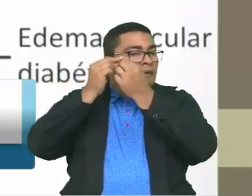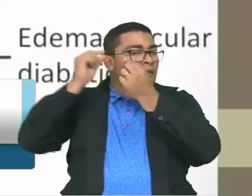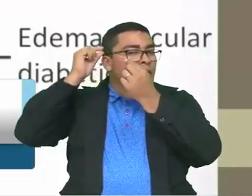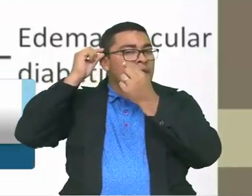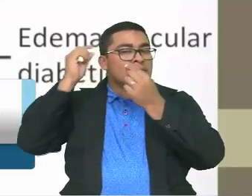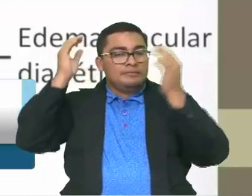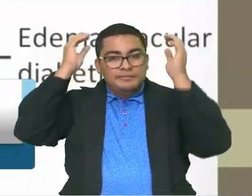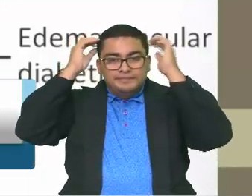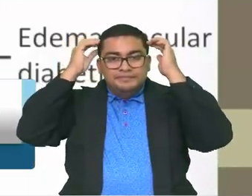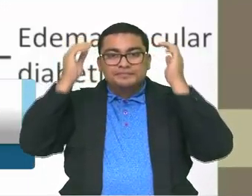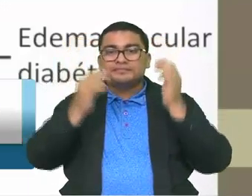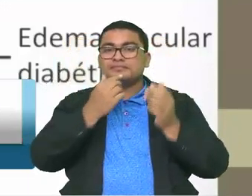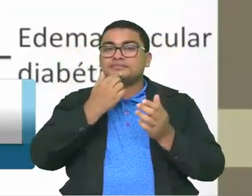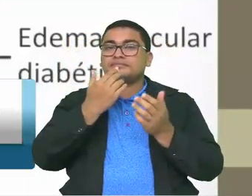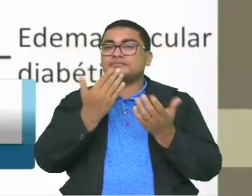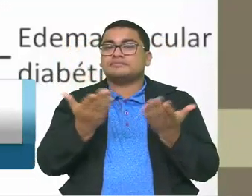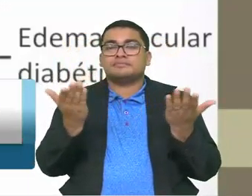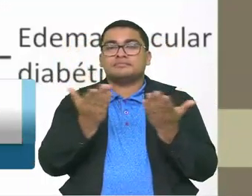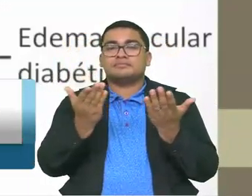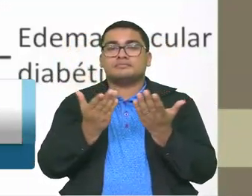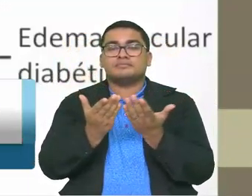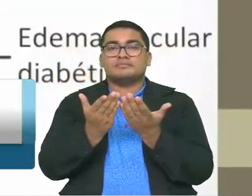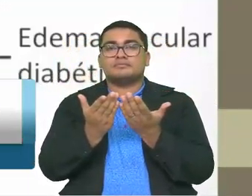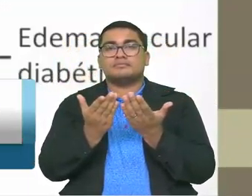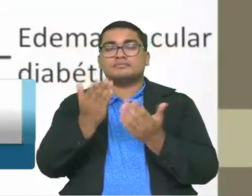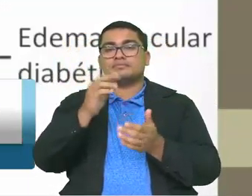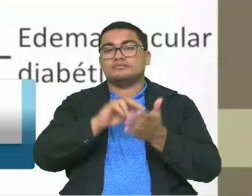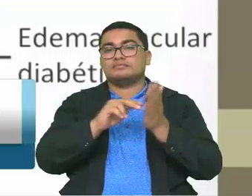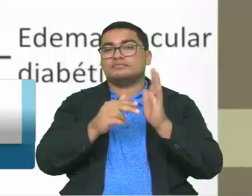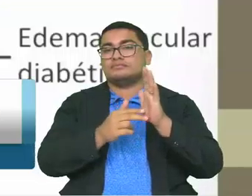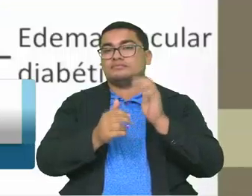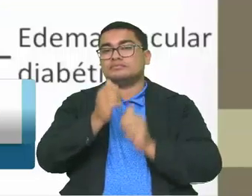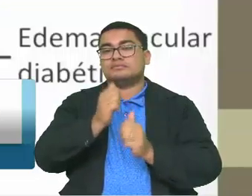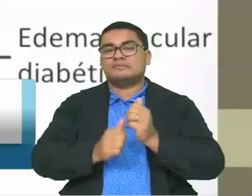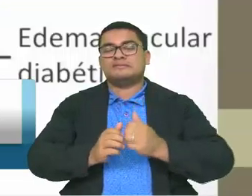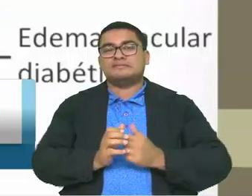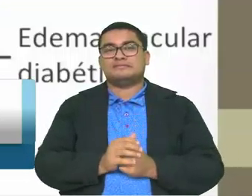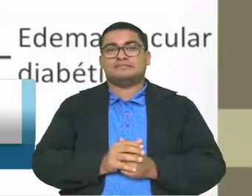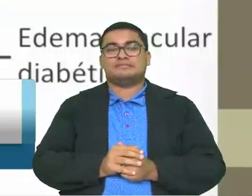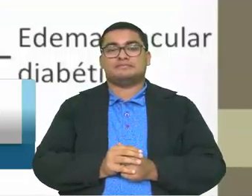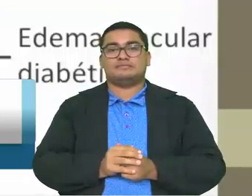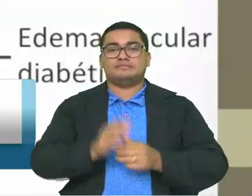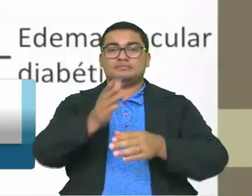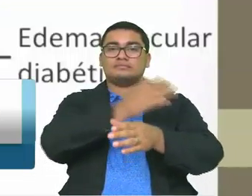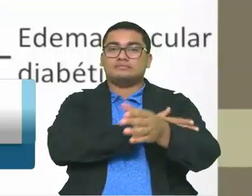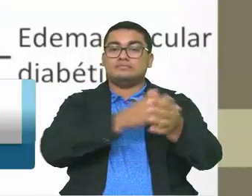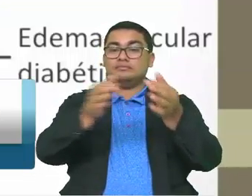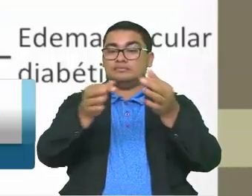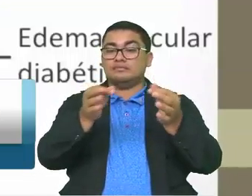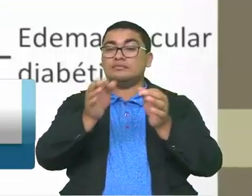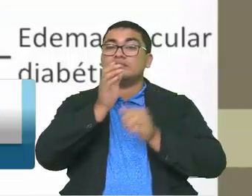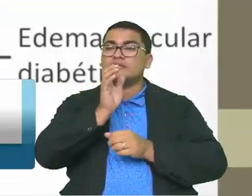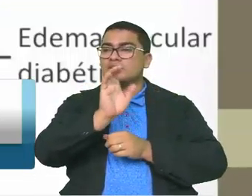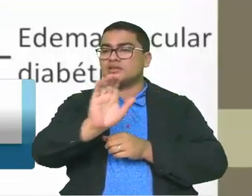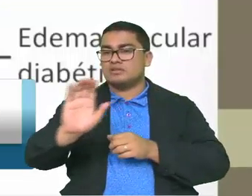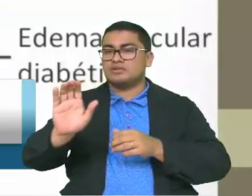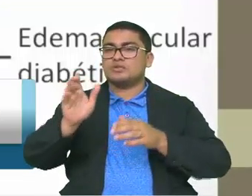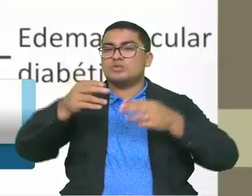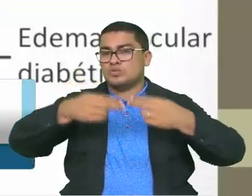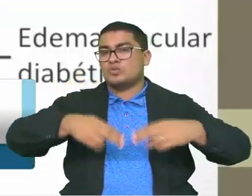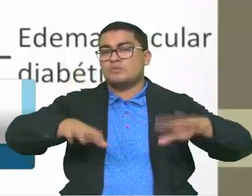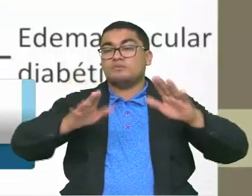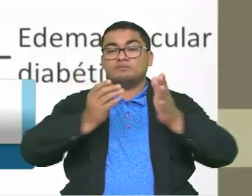nervio óptico para que se produzca la neuritis óptica? ¿Qué es lo que, O sea, el virus avanza a ese cablecito que está